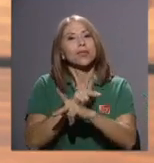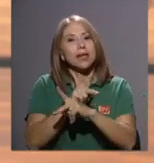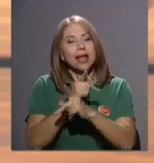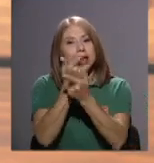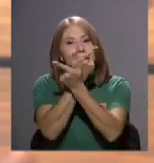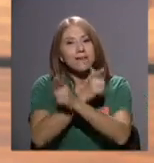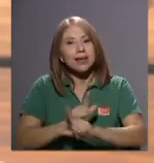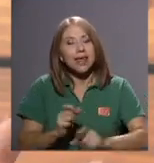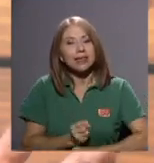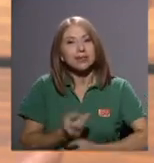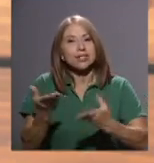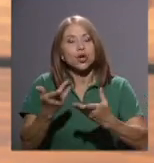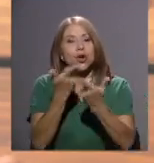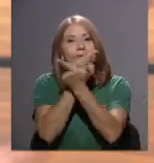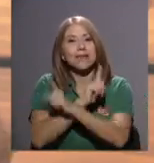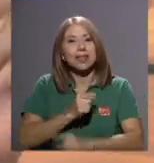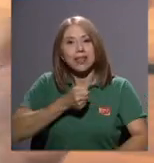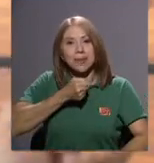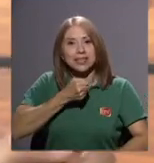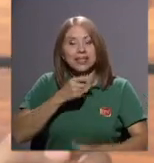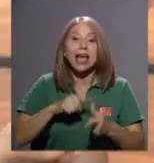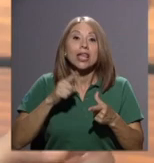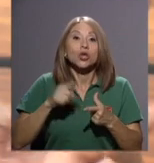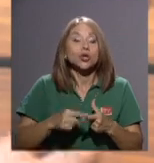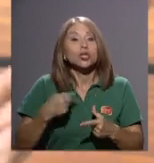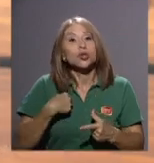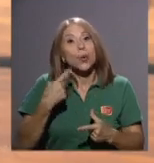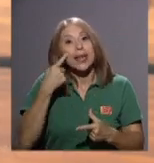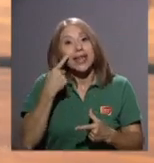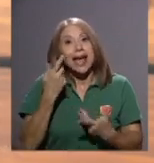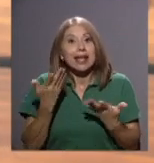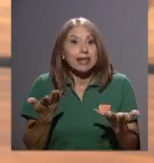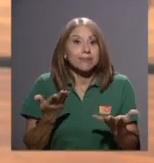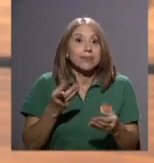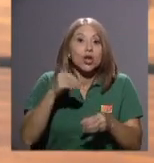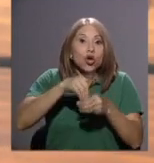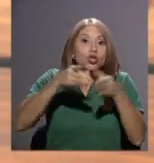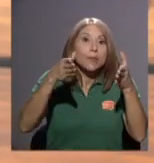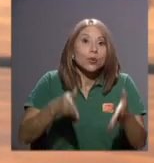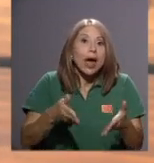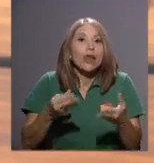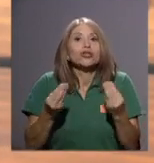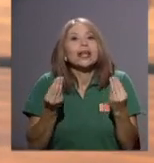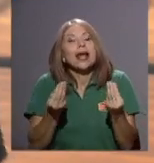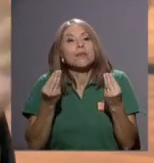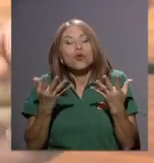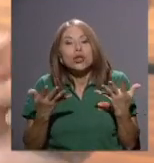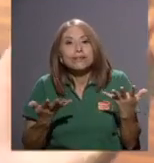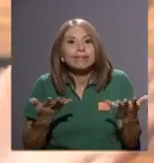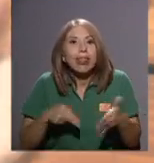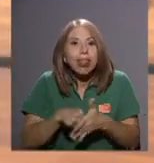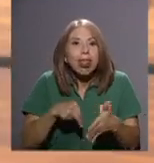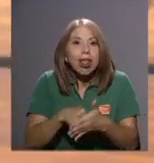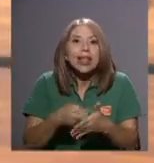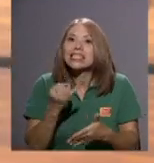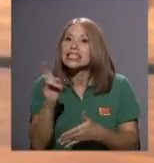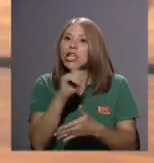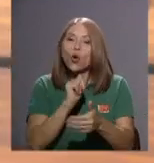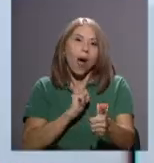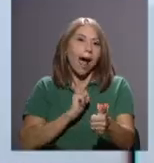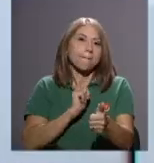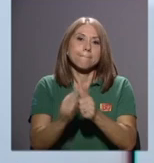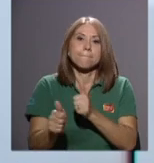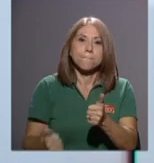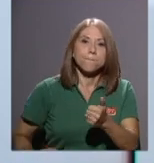prensa. Entonces, yo vería que los diputados deberían ser muy torpes uh-huh. si no apoyan un proyecto de ley que está afectando a tantas víctimas y que viene a